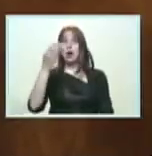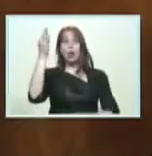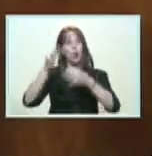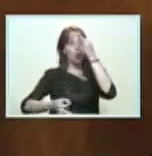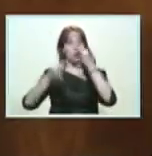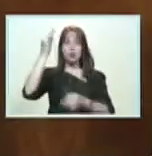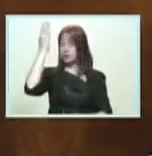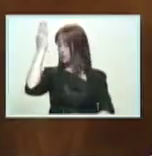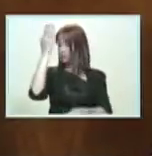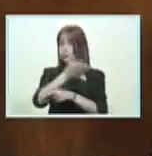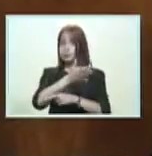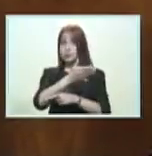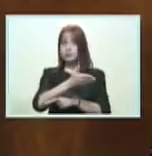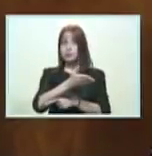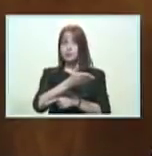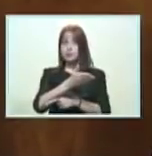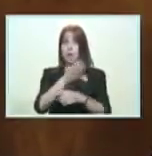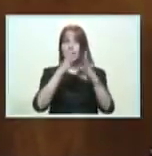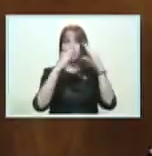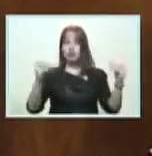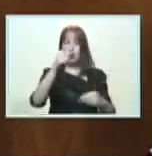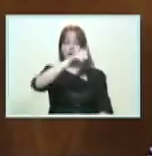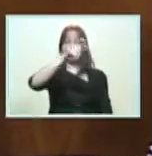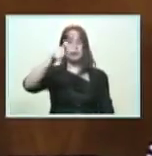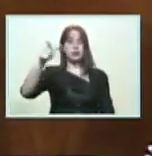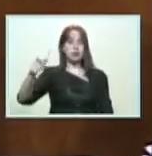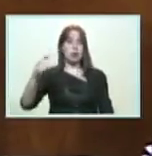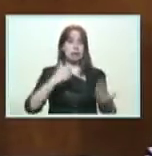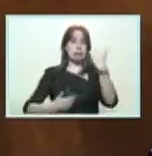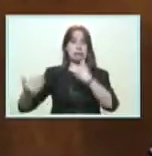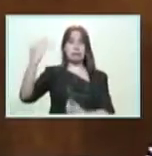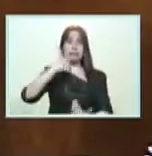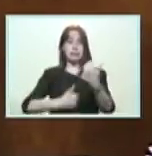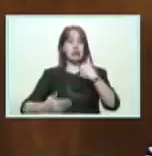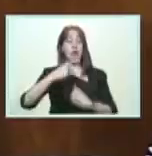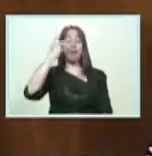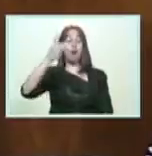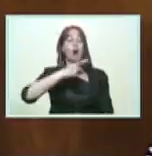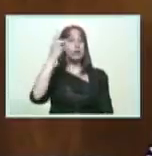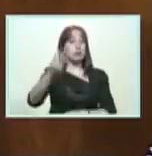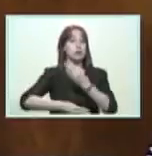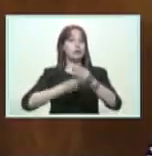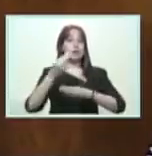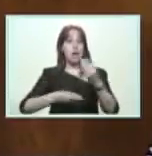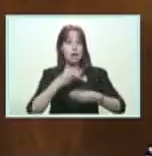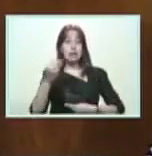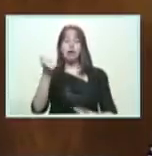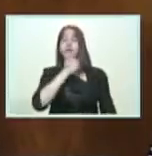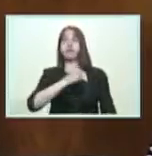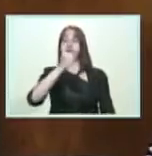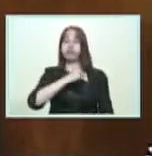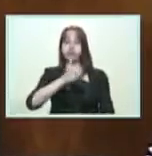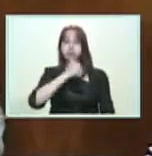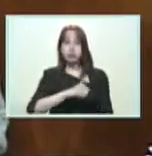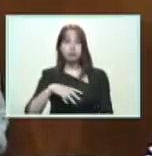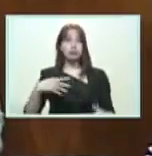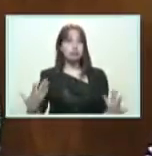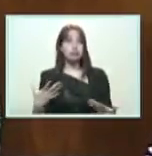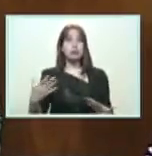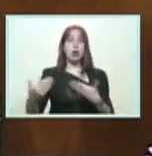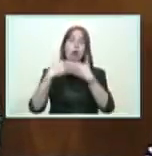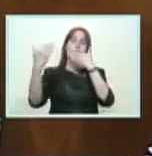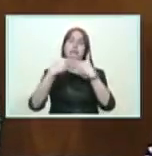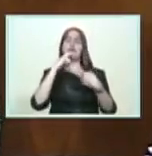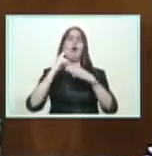y determinará las responsabilidades ante la violencia con fines políticos, la violencia de intolerancia, la violencia contra el